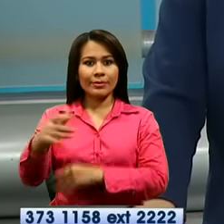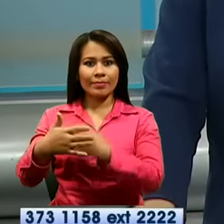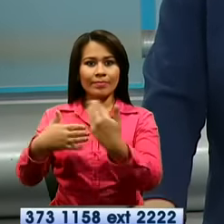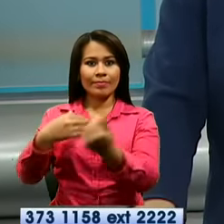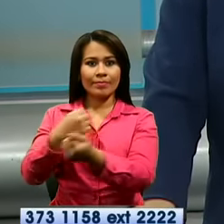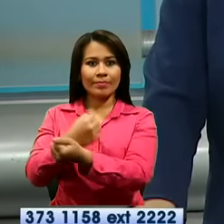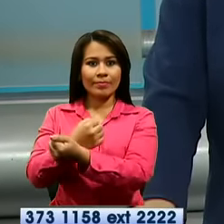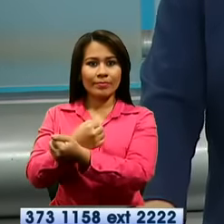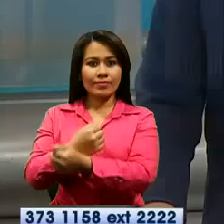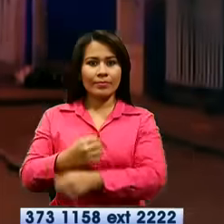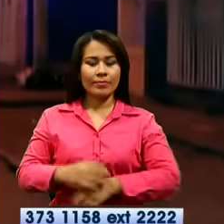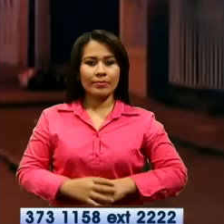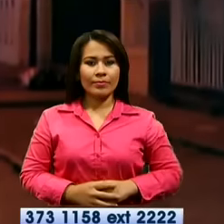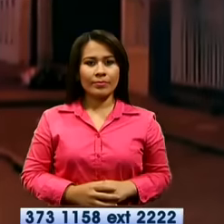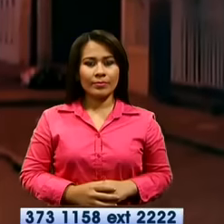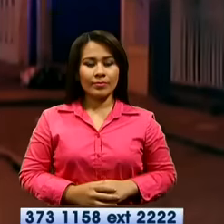Veamos.